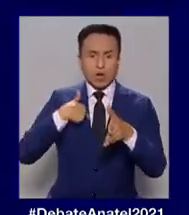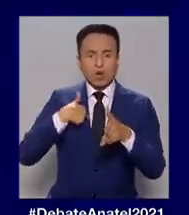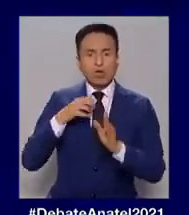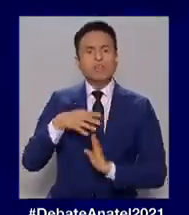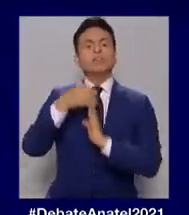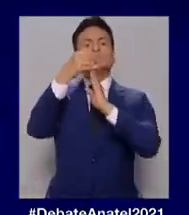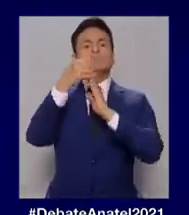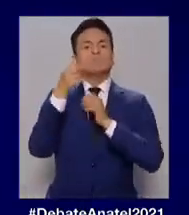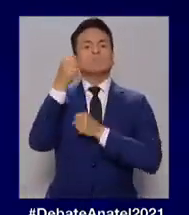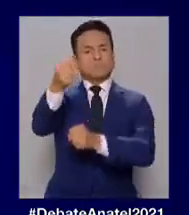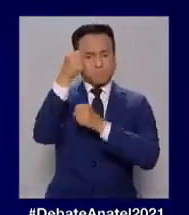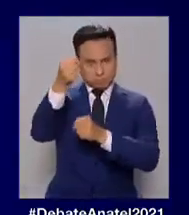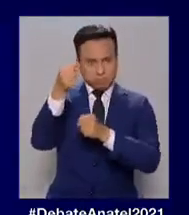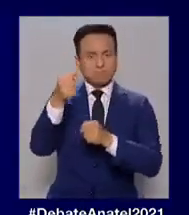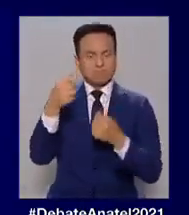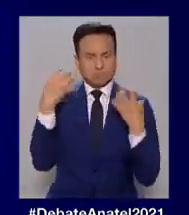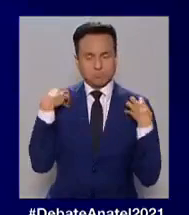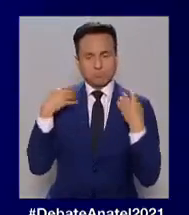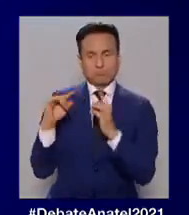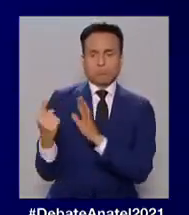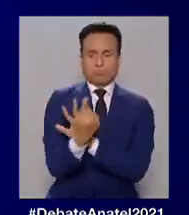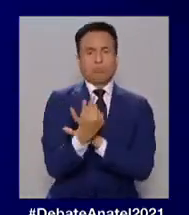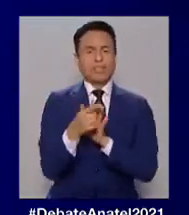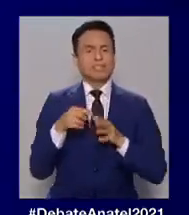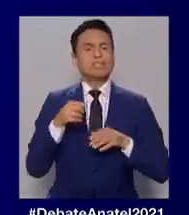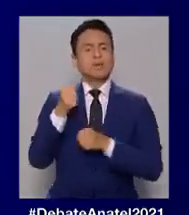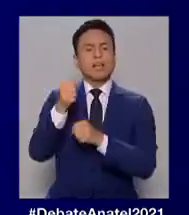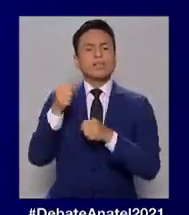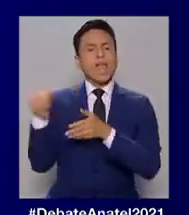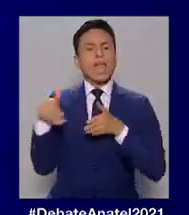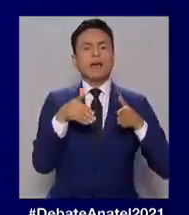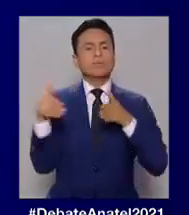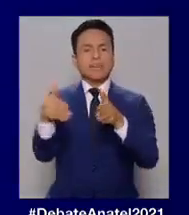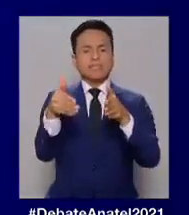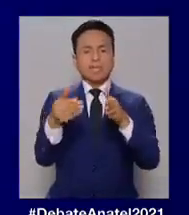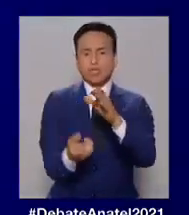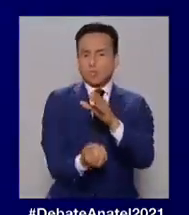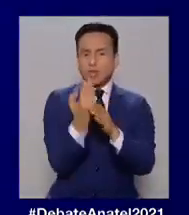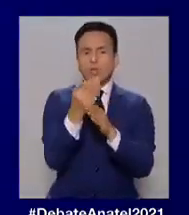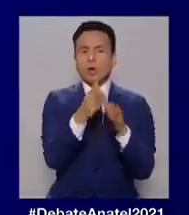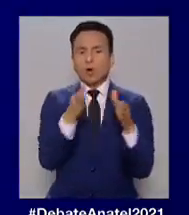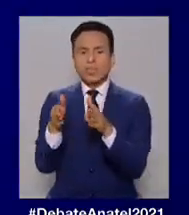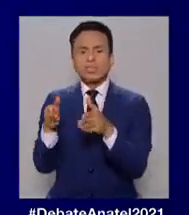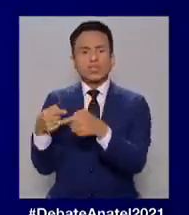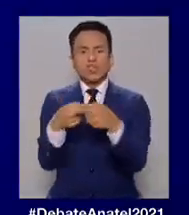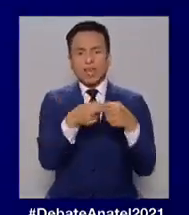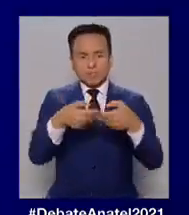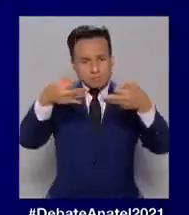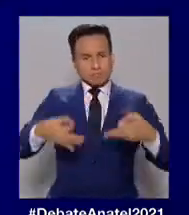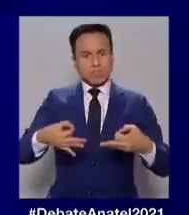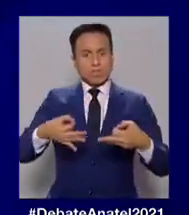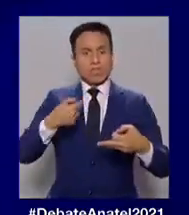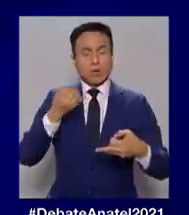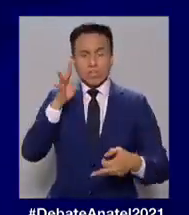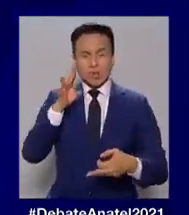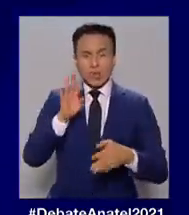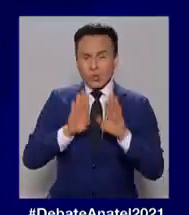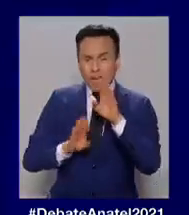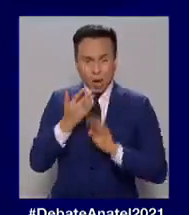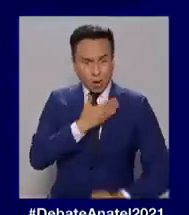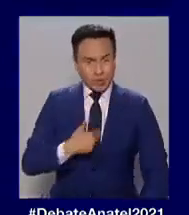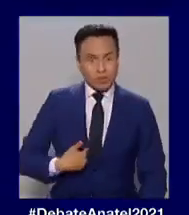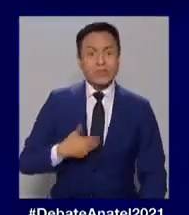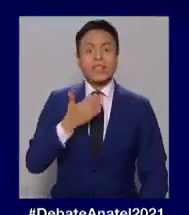encabezar porque el gobierno popular va a ser para encaminarse hacia un nuevo orden social no solamente vamos a cuidar el